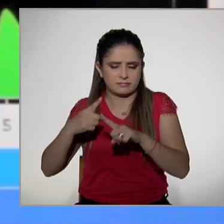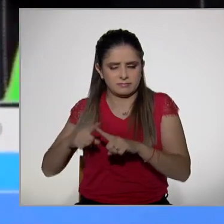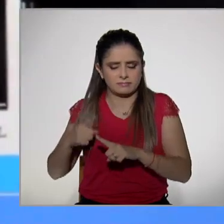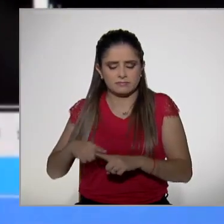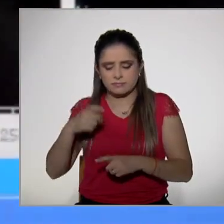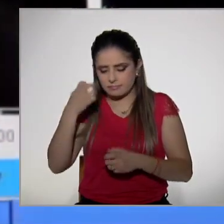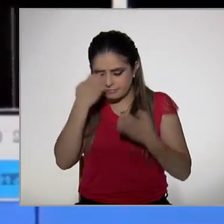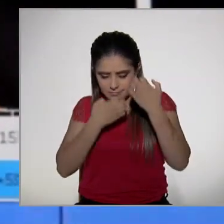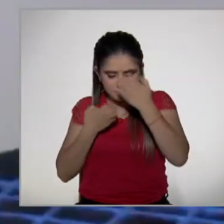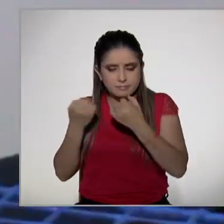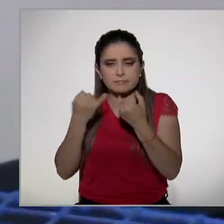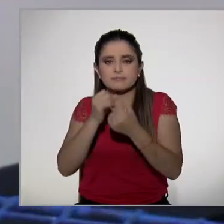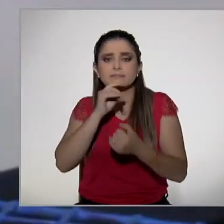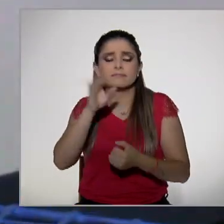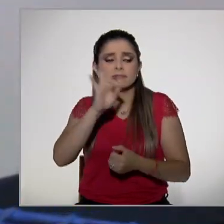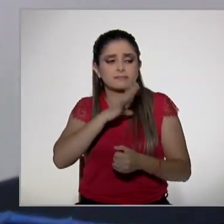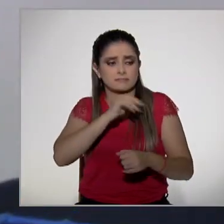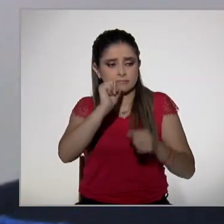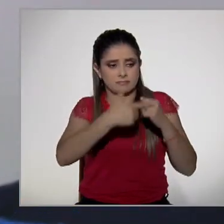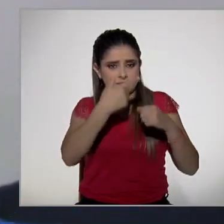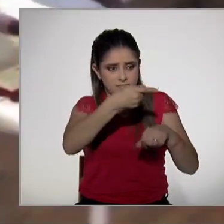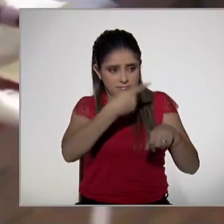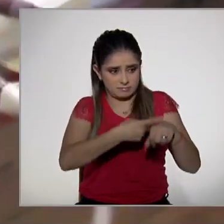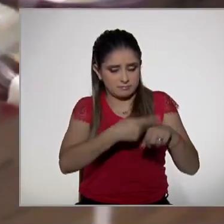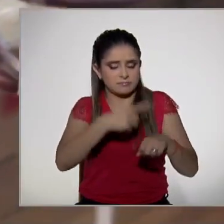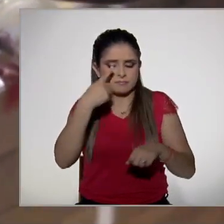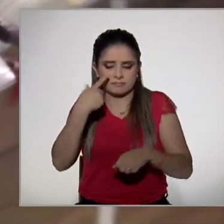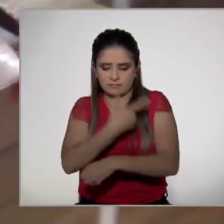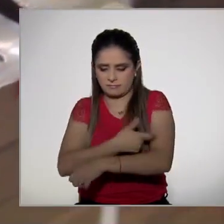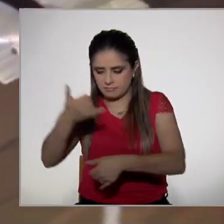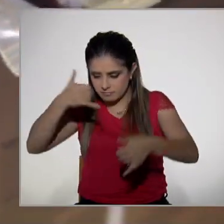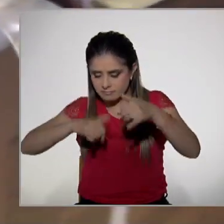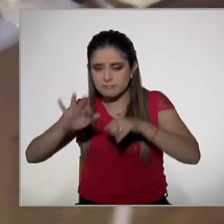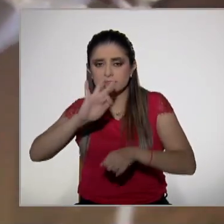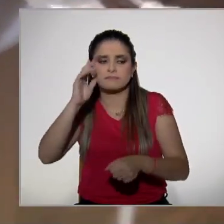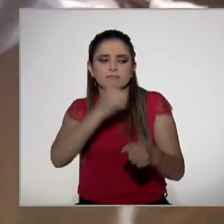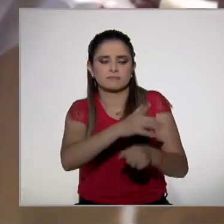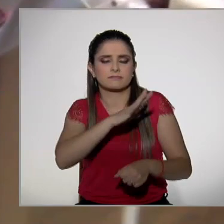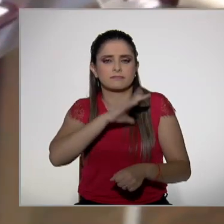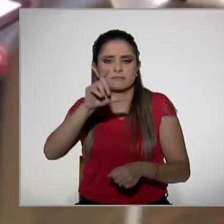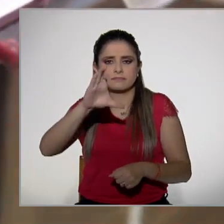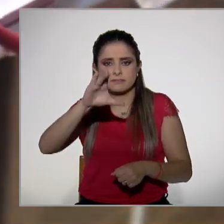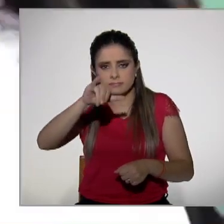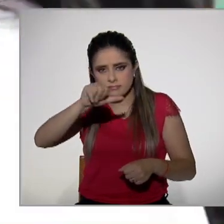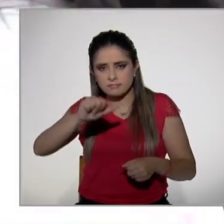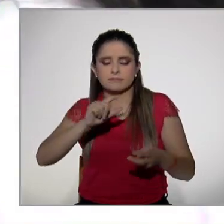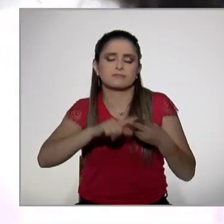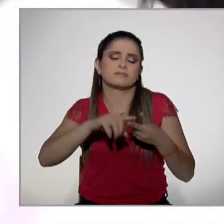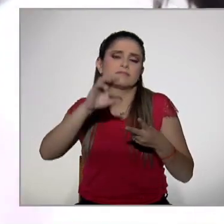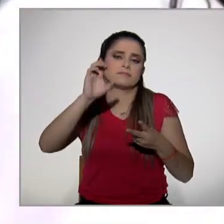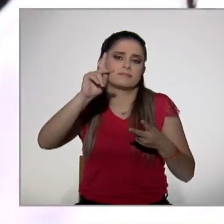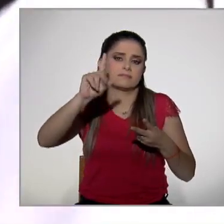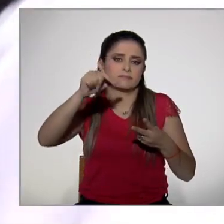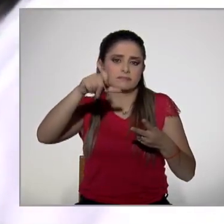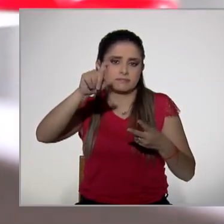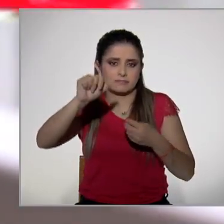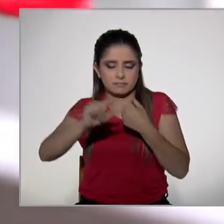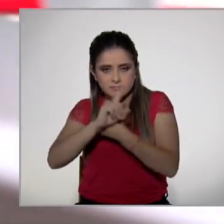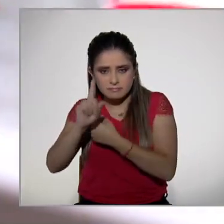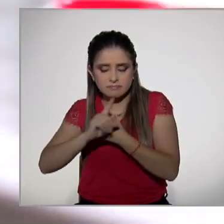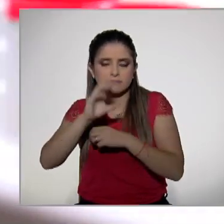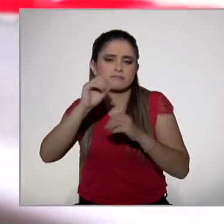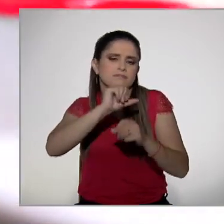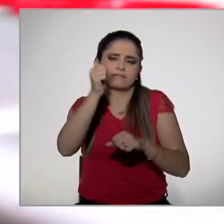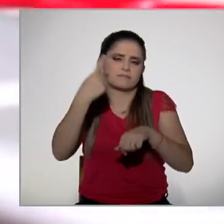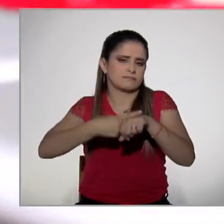se puede pedir para diagnosticar alguna enfermedad como las leucemias los problemas de las plaquetas o algunos otros trastornos más raros que se pueden